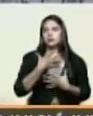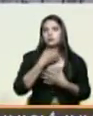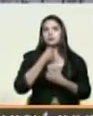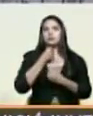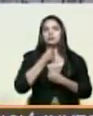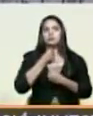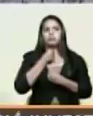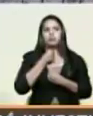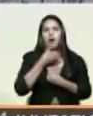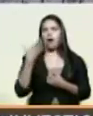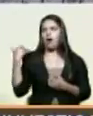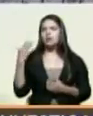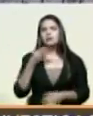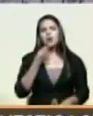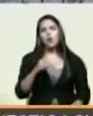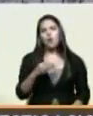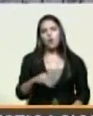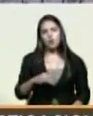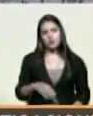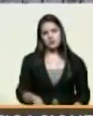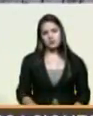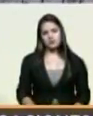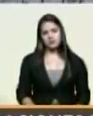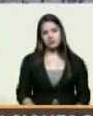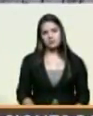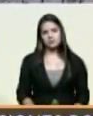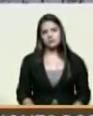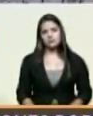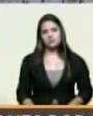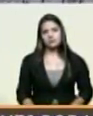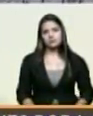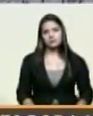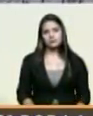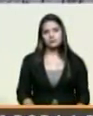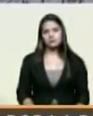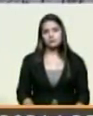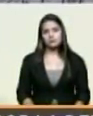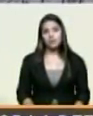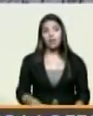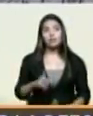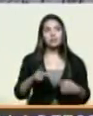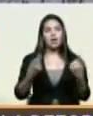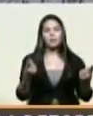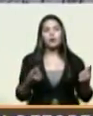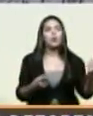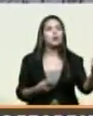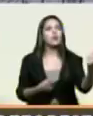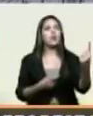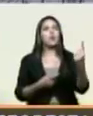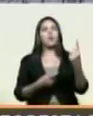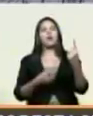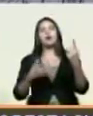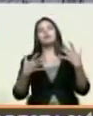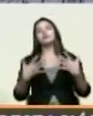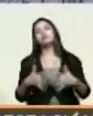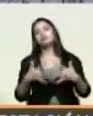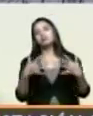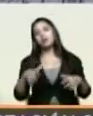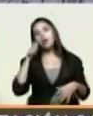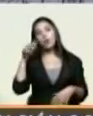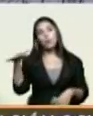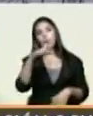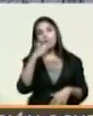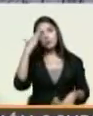que vivimos cuando éramos jóvenes en la Cuarta República. Y la inmensa alegría y emoción que nos dio cuando la Unión